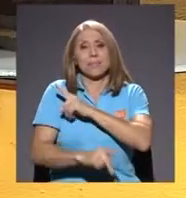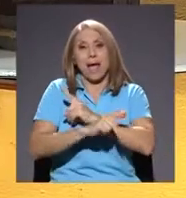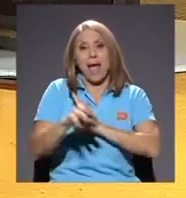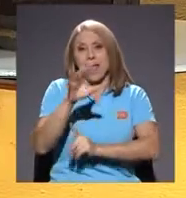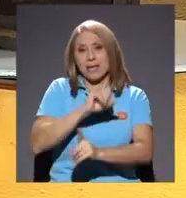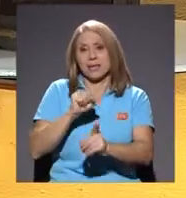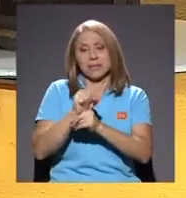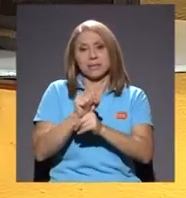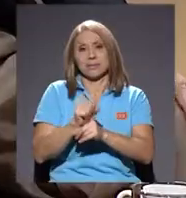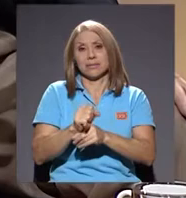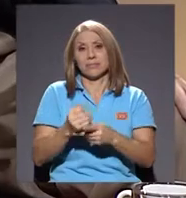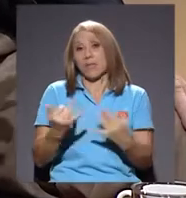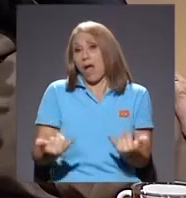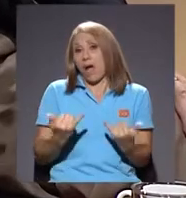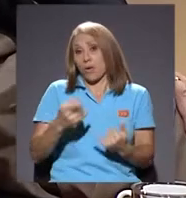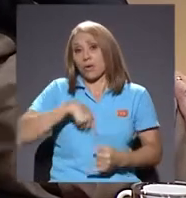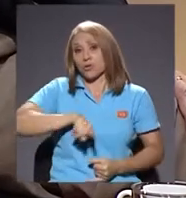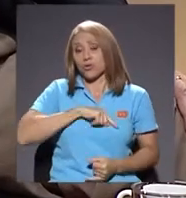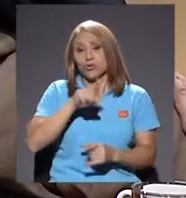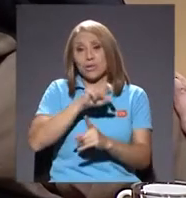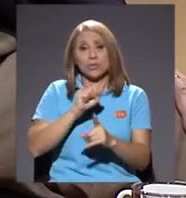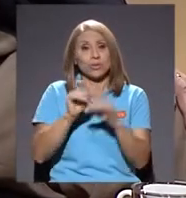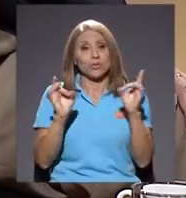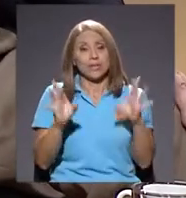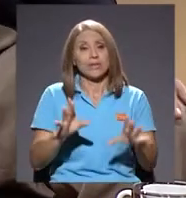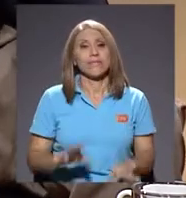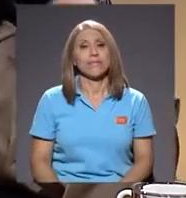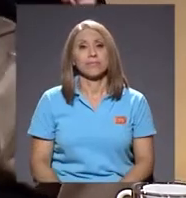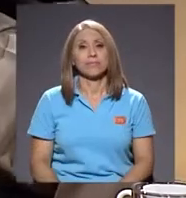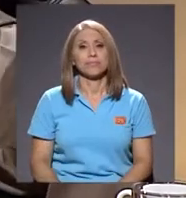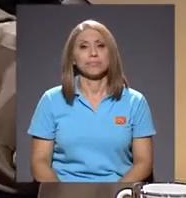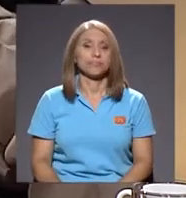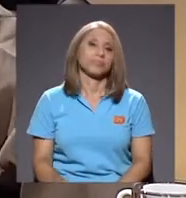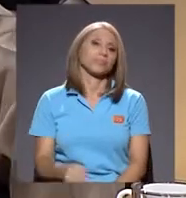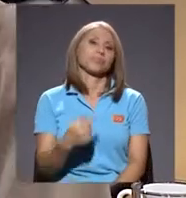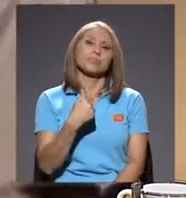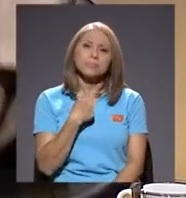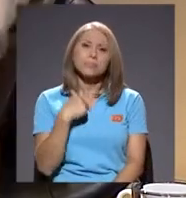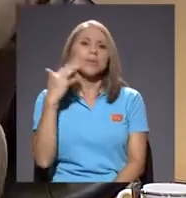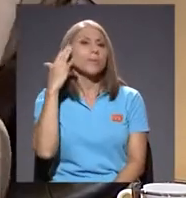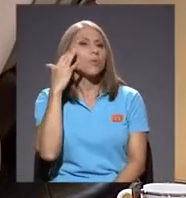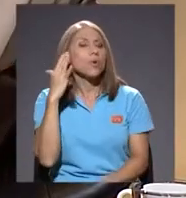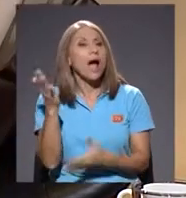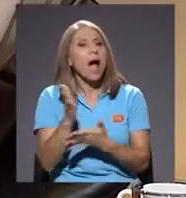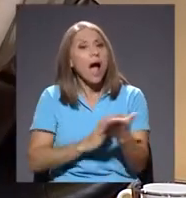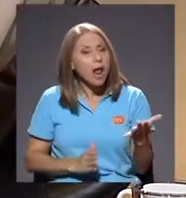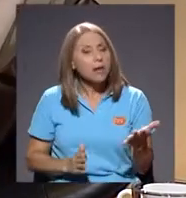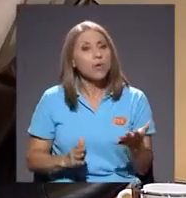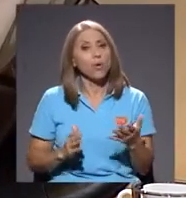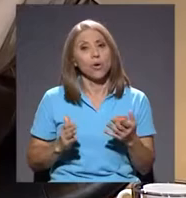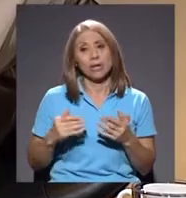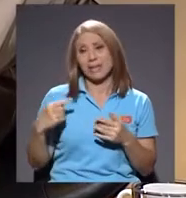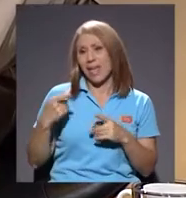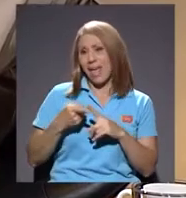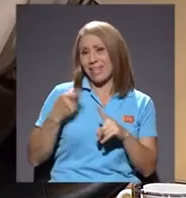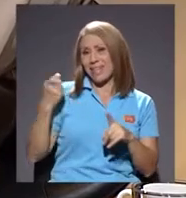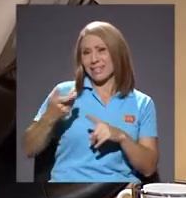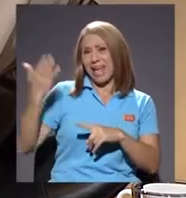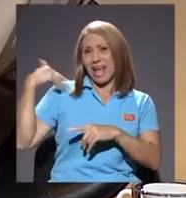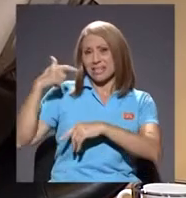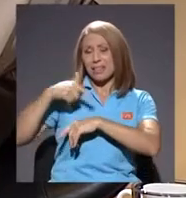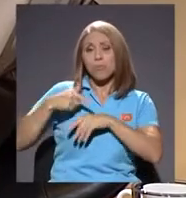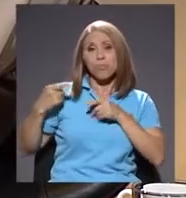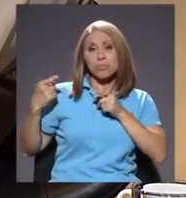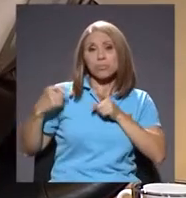no funciona del todo bueno a mí me ha preocupado algo que se viene dando desde hace tiempos que es